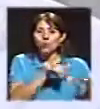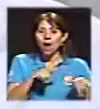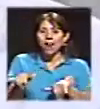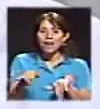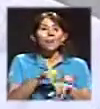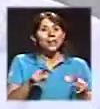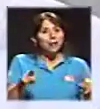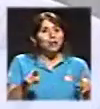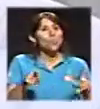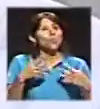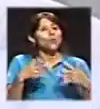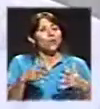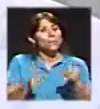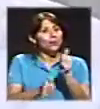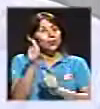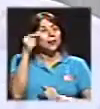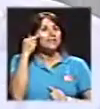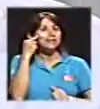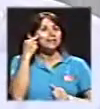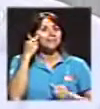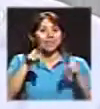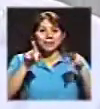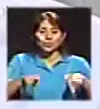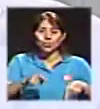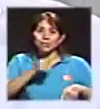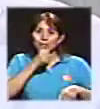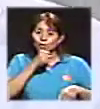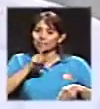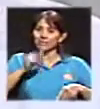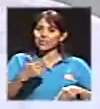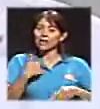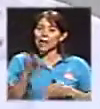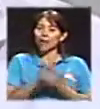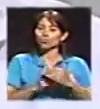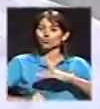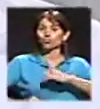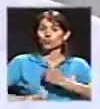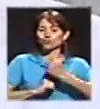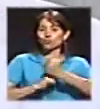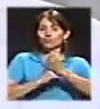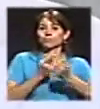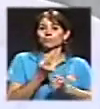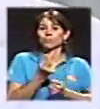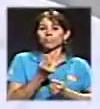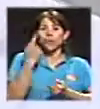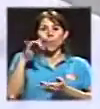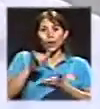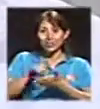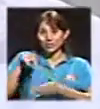tienen que contar con un sustento básico cuando son personas mayores. Y es por eso que este país desde hace muchos años eligió